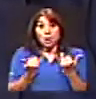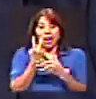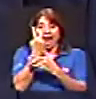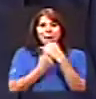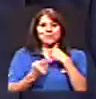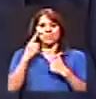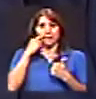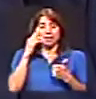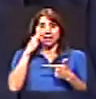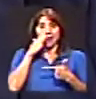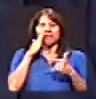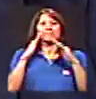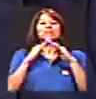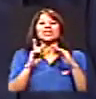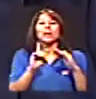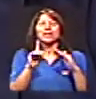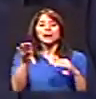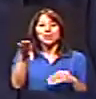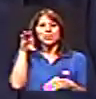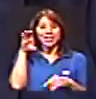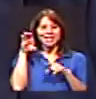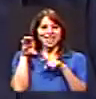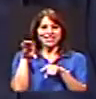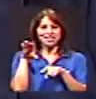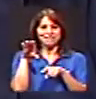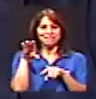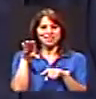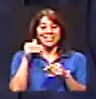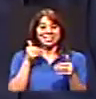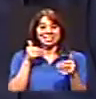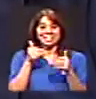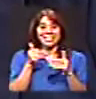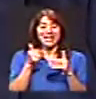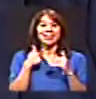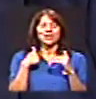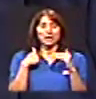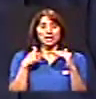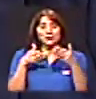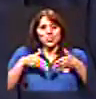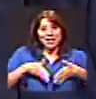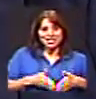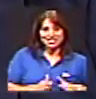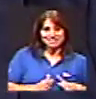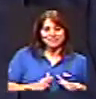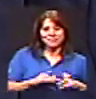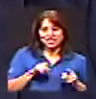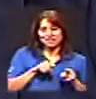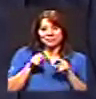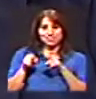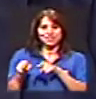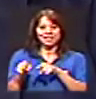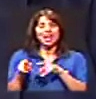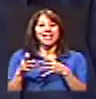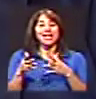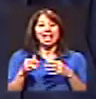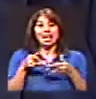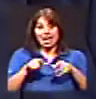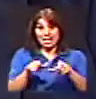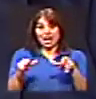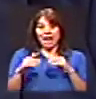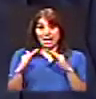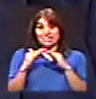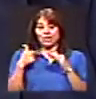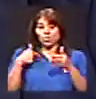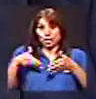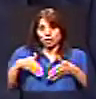donde yo nací, precisamente. Porque donde yo nací y mi hermana, hoy ahí esa casa la habita mi hermano menor.